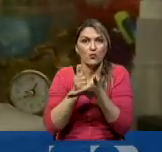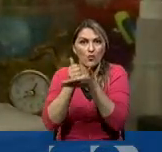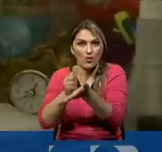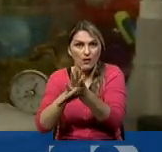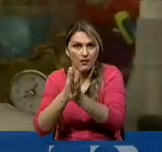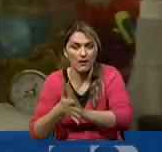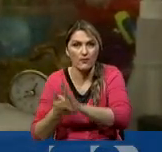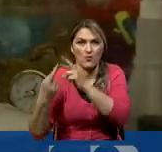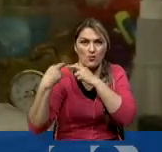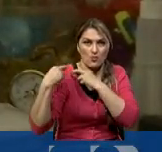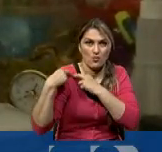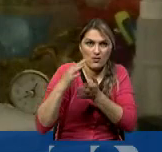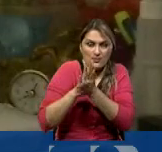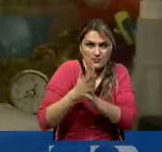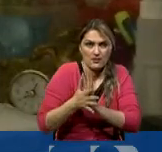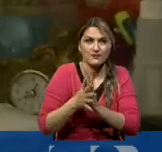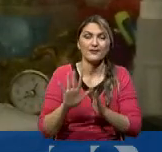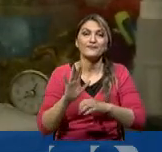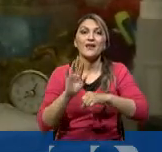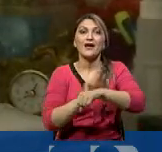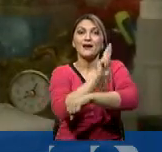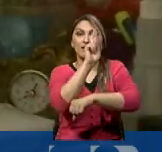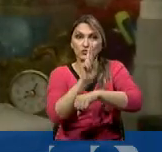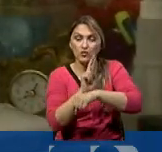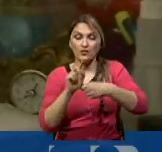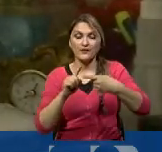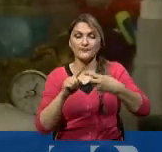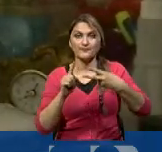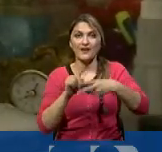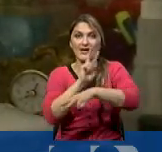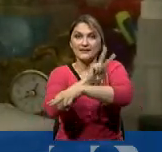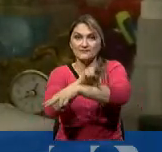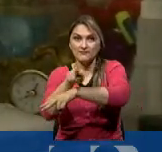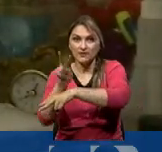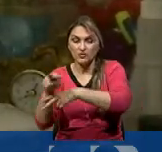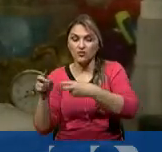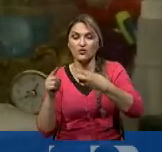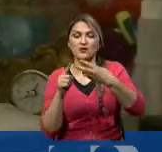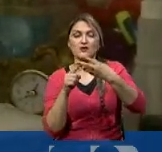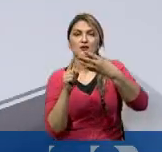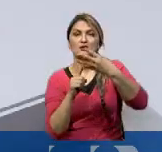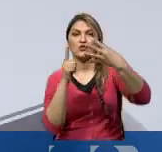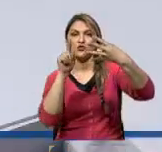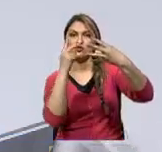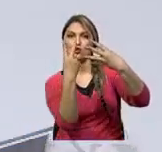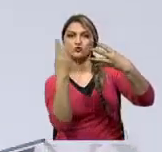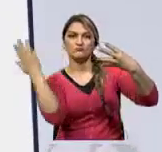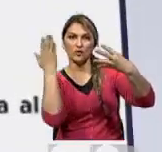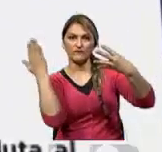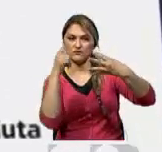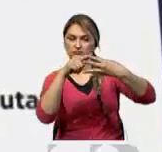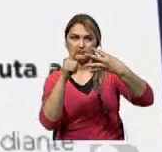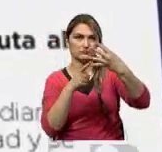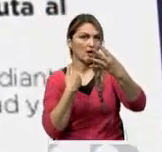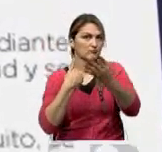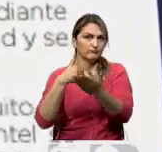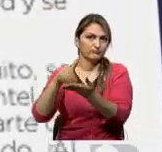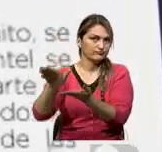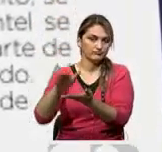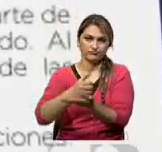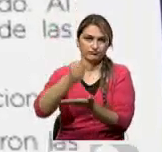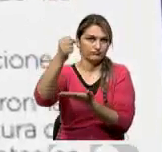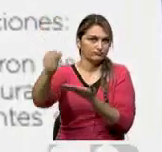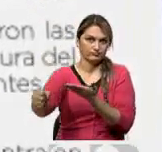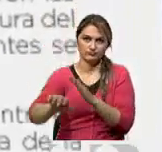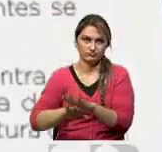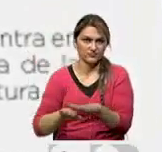La rectora, el inspector general y los 2 docentes que estuvieron presentes con los estudiantes. El Ministerio de Educación emitió un